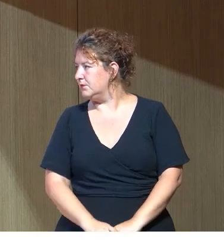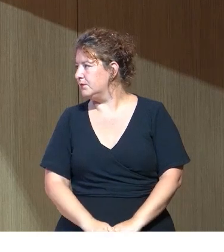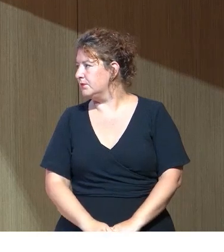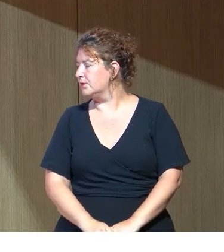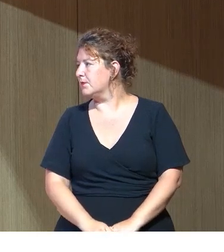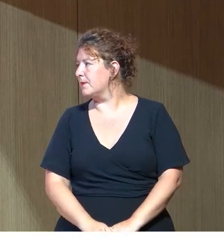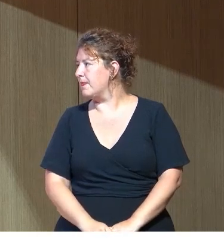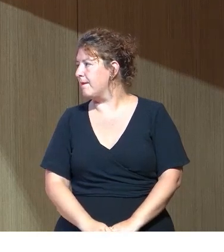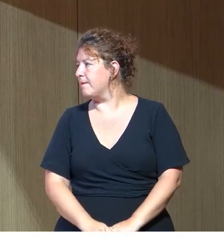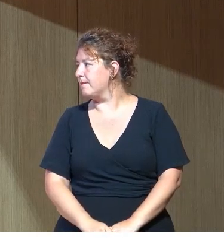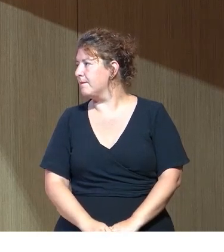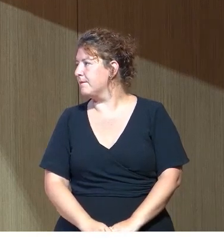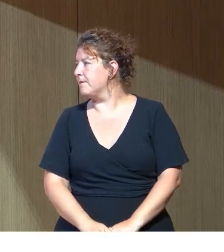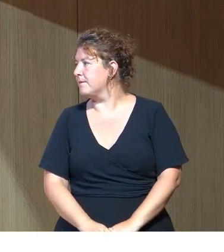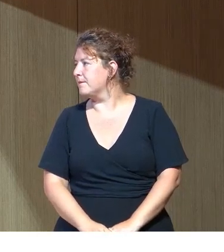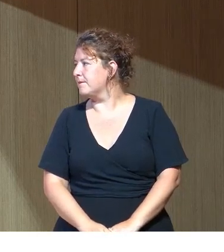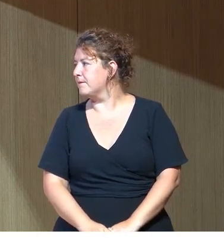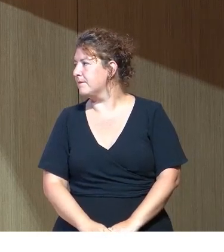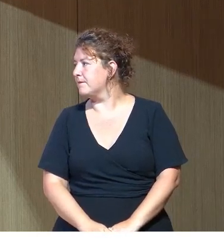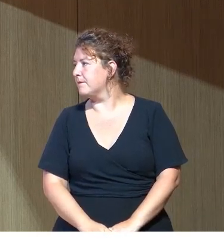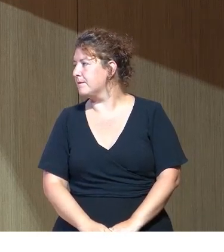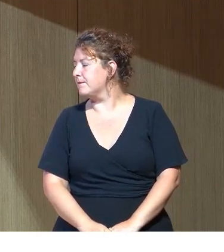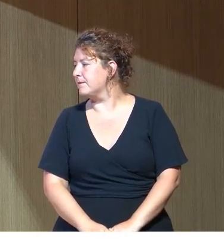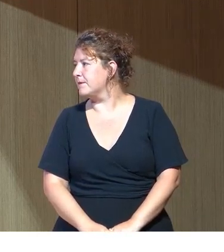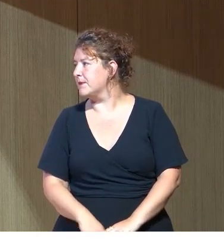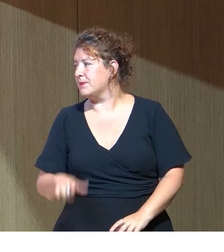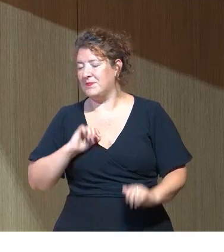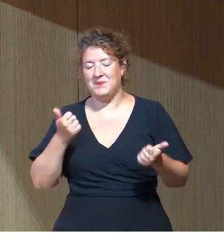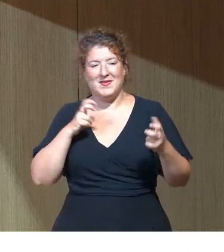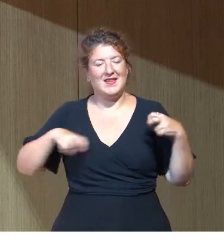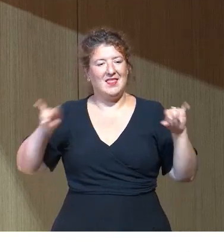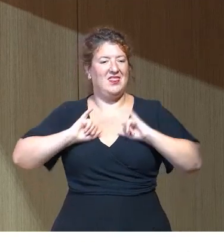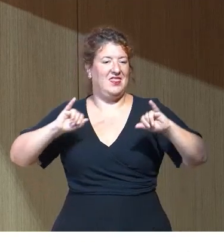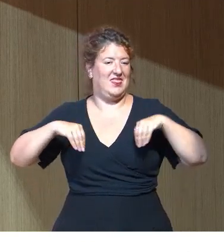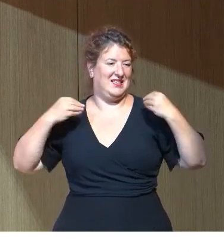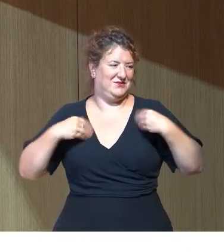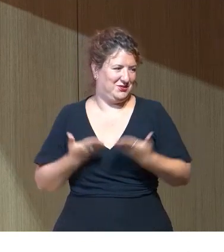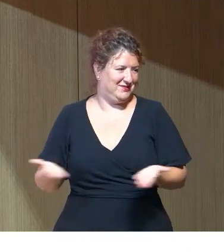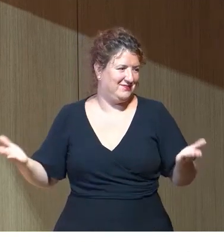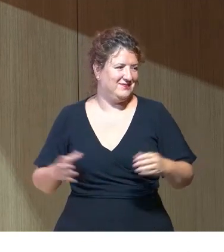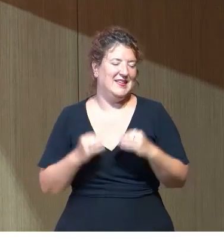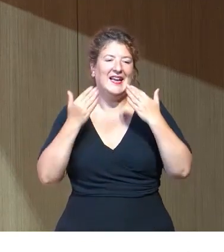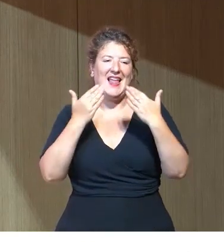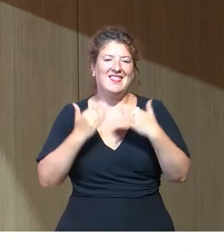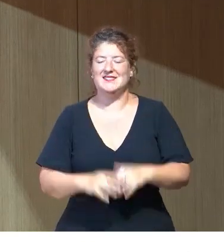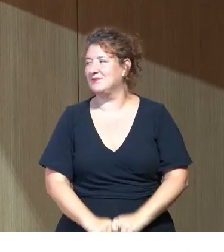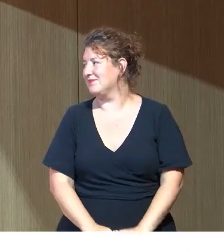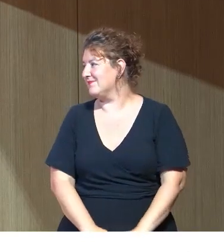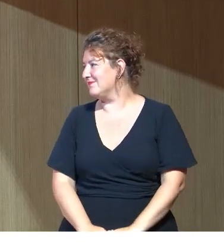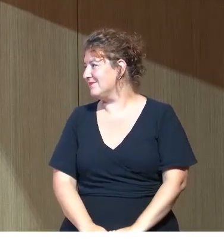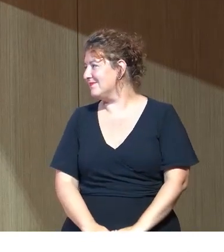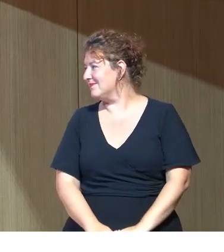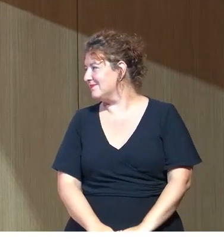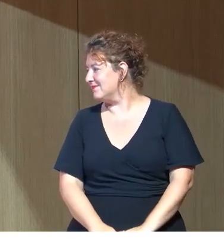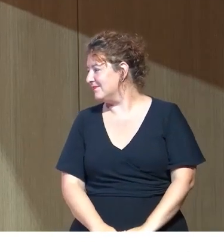esta tanda de declaraciones Así que que disfrutéis vosotros también desde el escenario gracias Muy